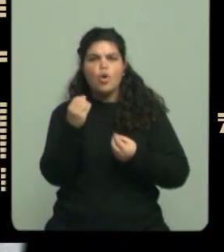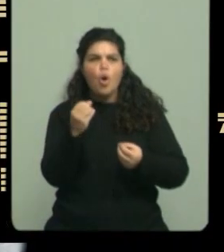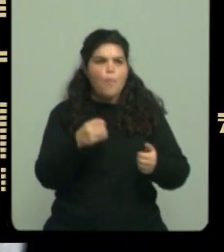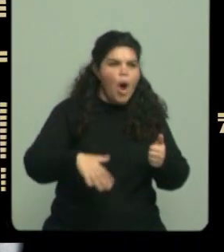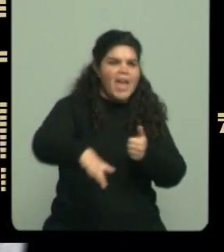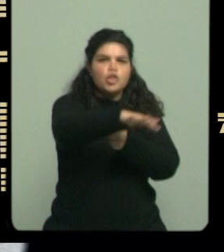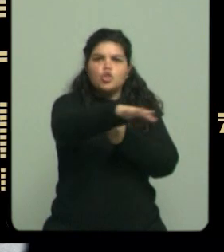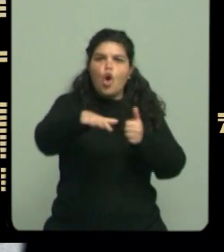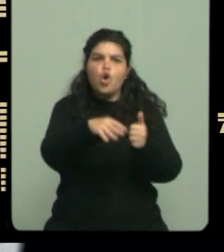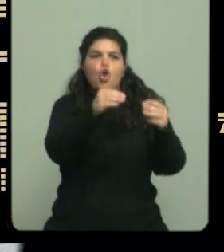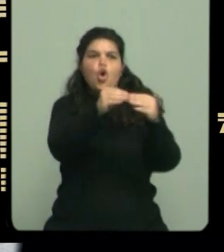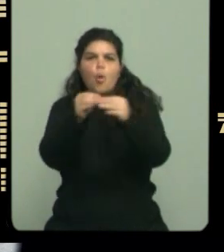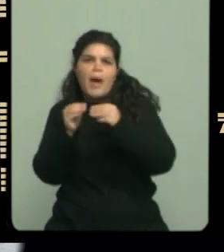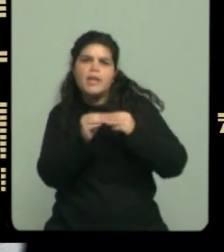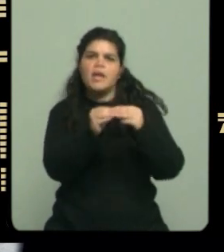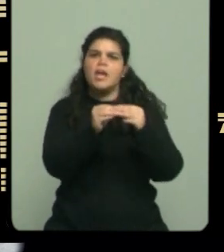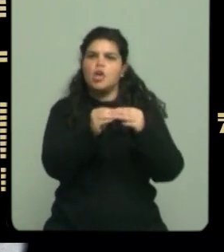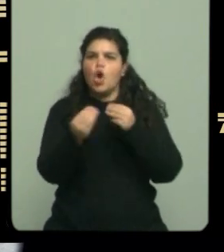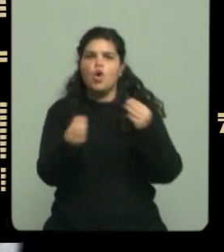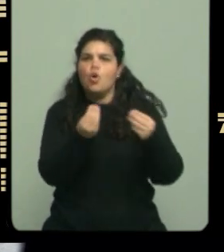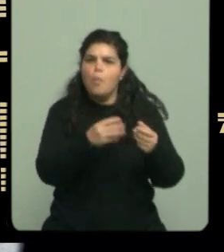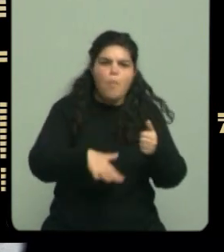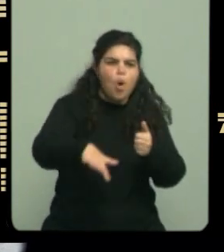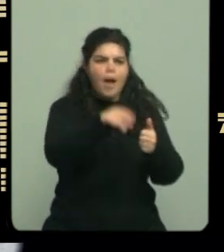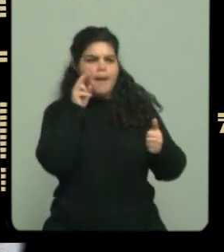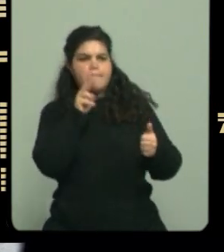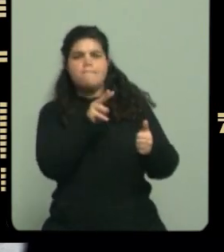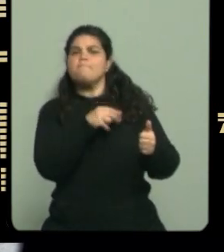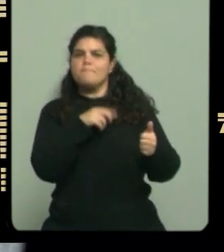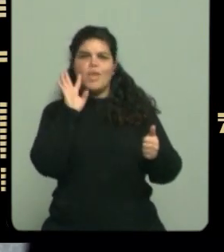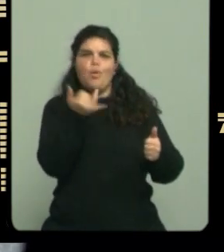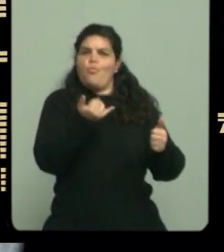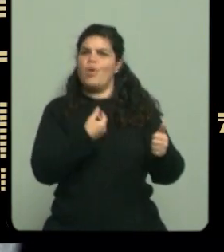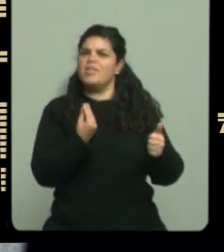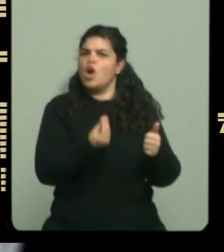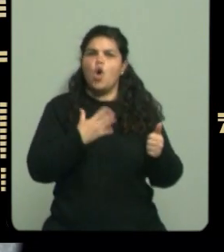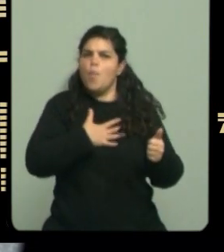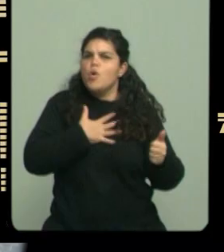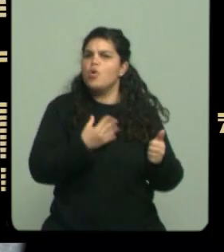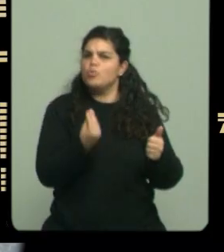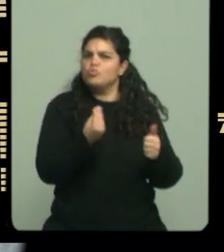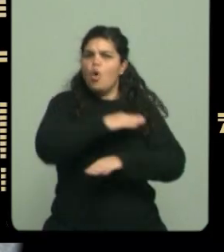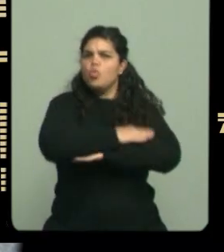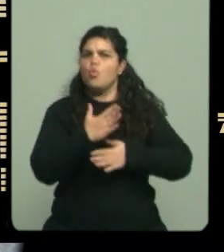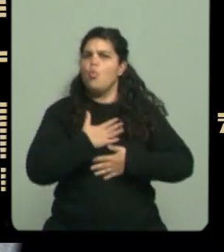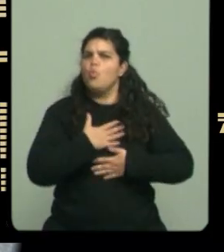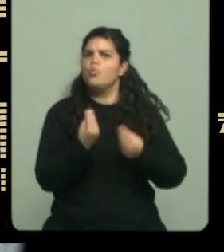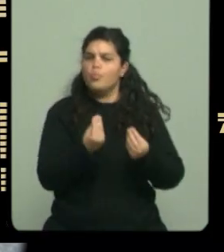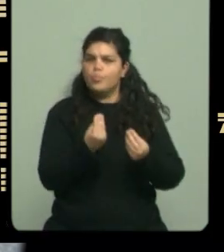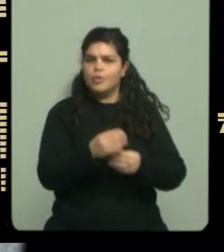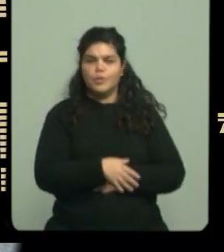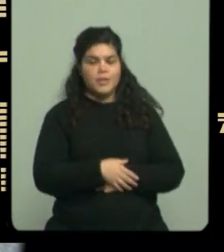Porque también, digo, nos tendríamos que involucrar en una situación como esa, digo, frente a un panorama que vemos que tal vez no es con nosotros, pero sí es con otra